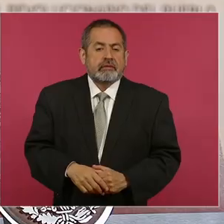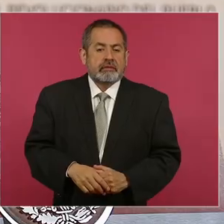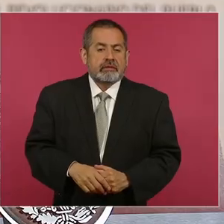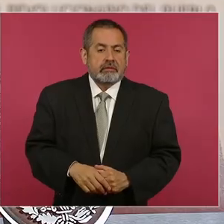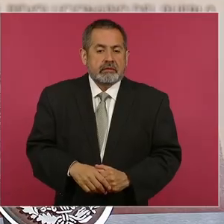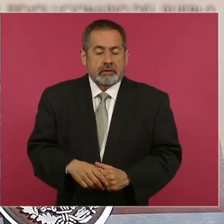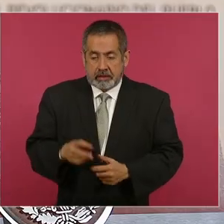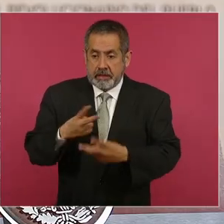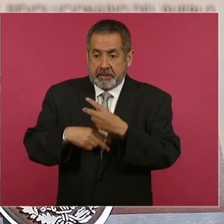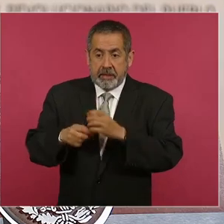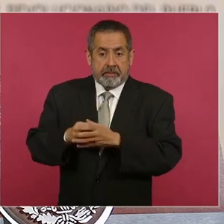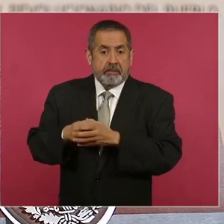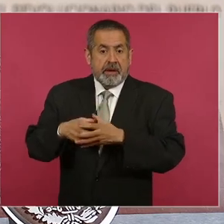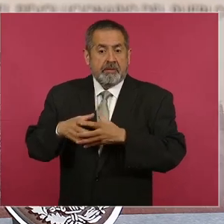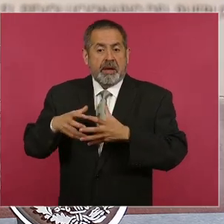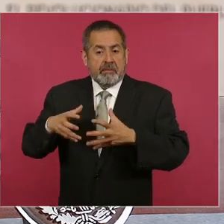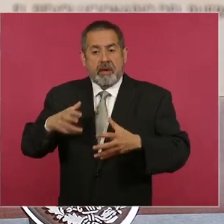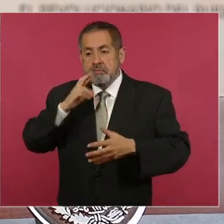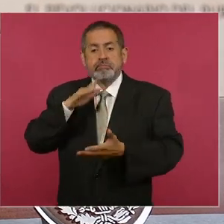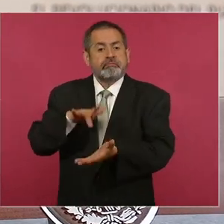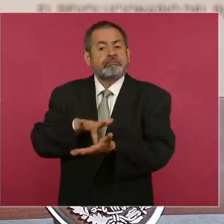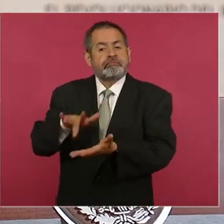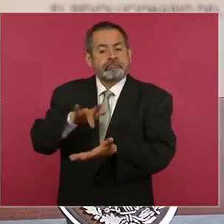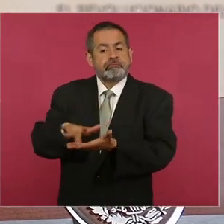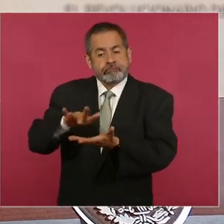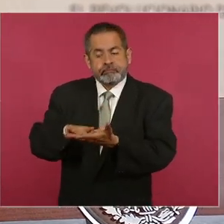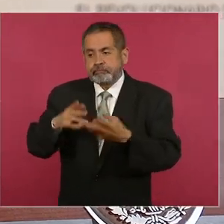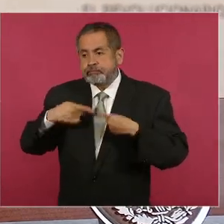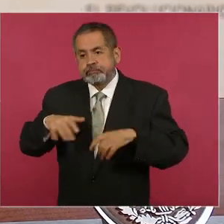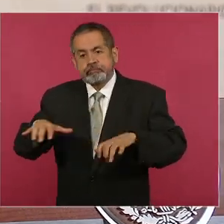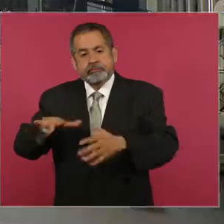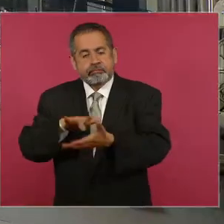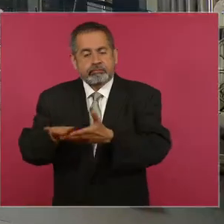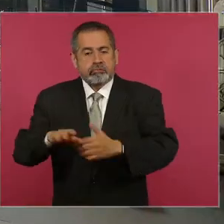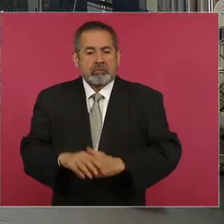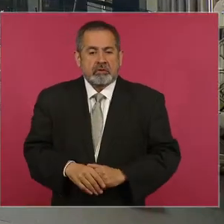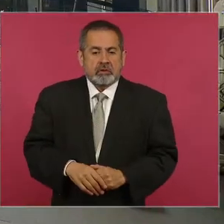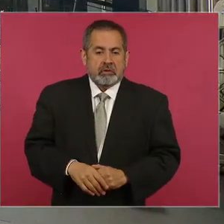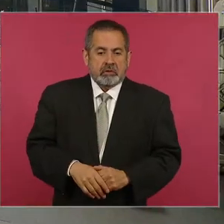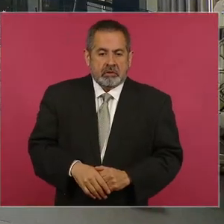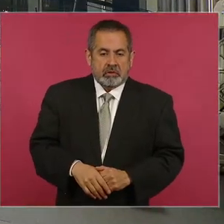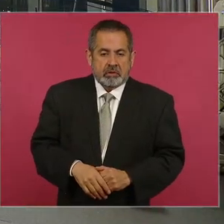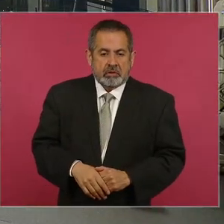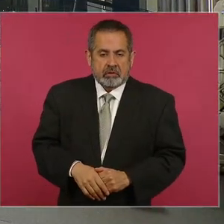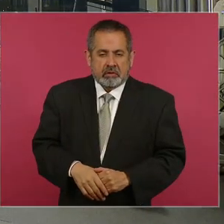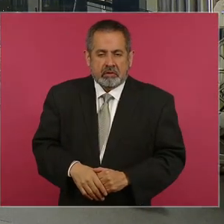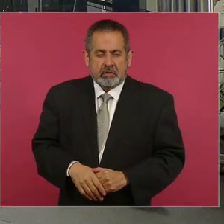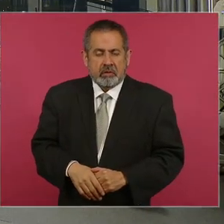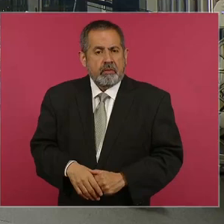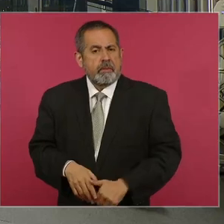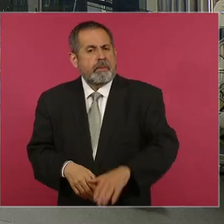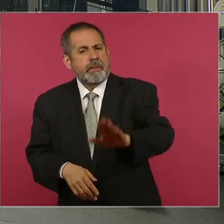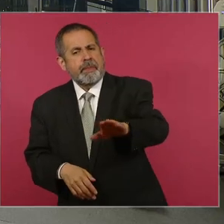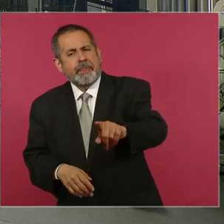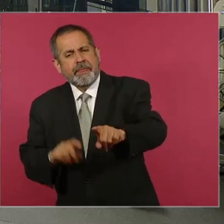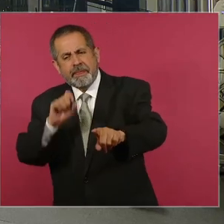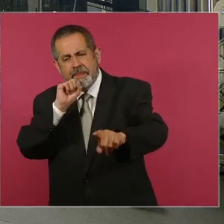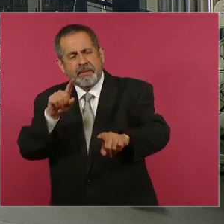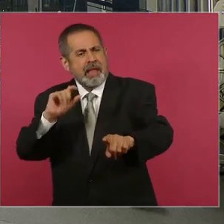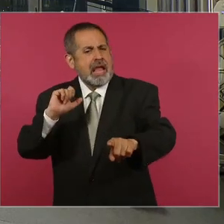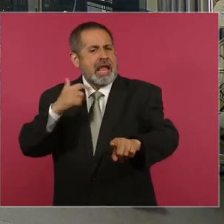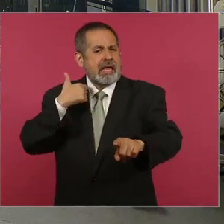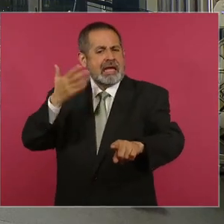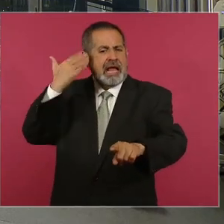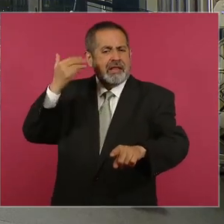Va creciendo el apoyo al pueblo. También existían consultorías, presidente, que bajaban recursos